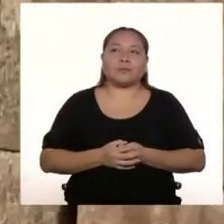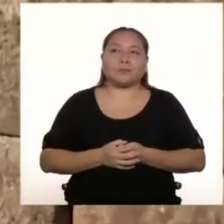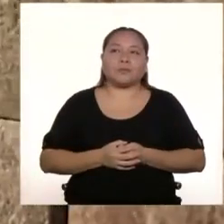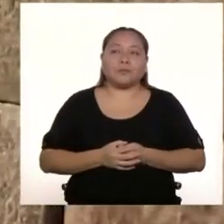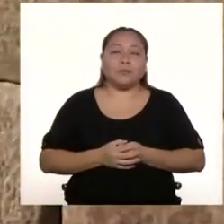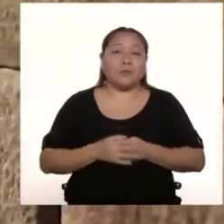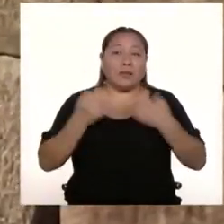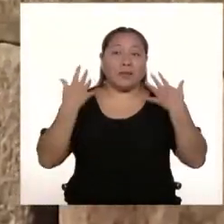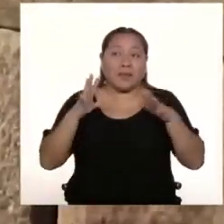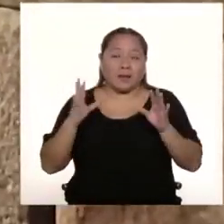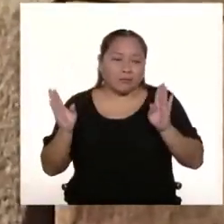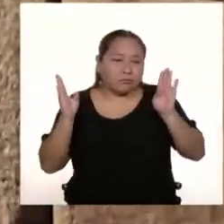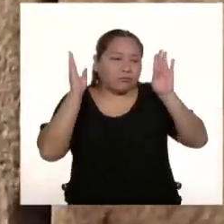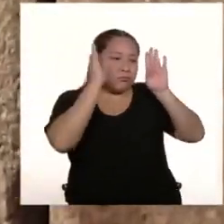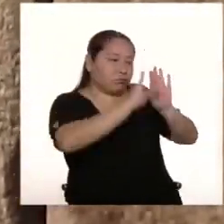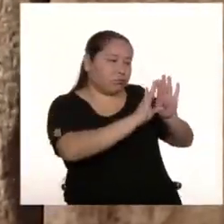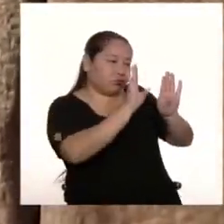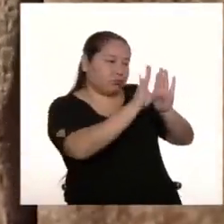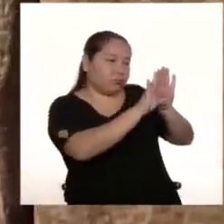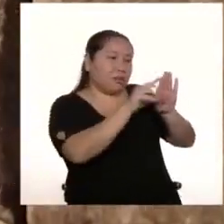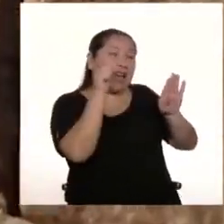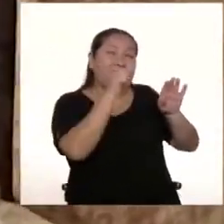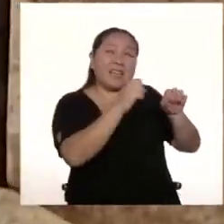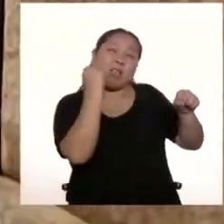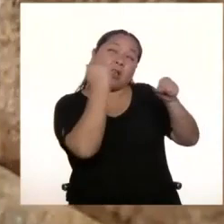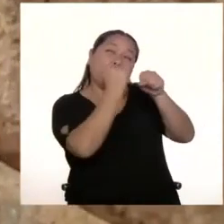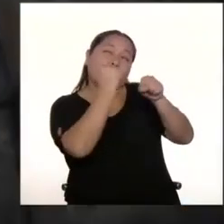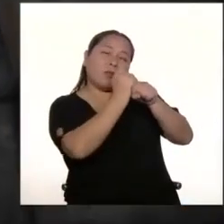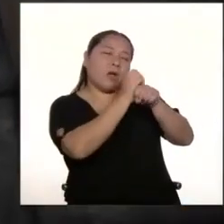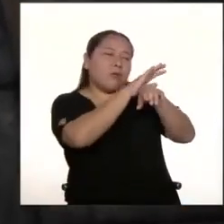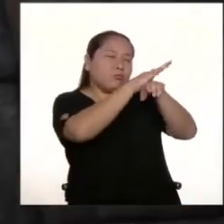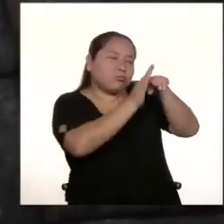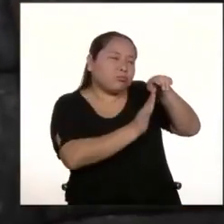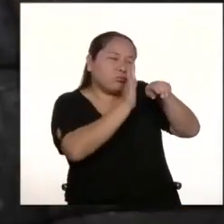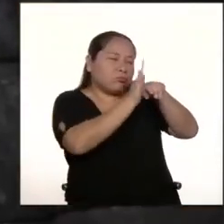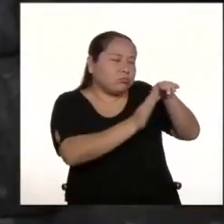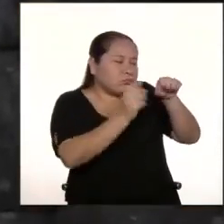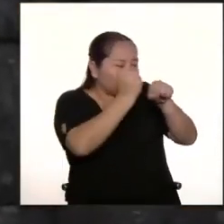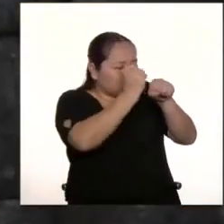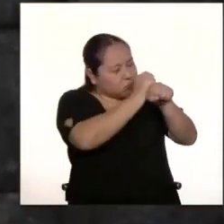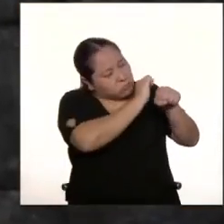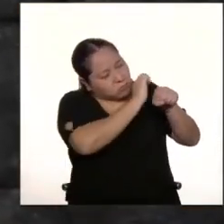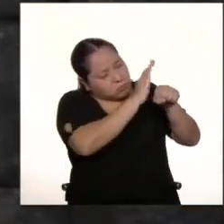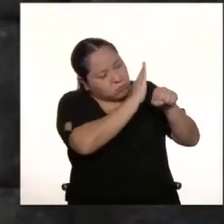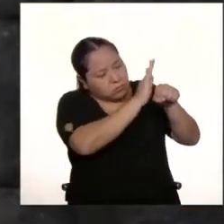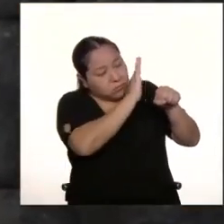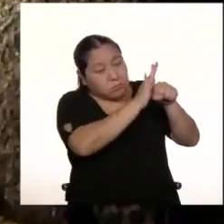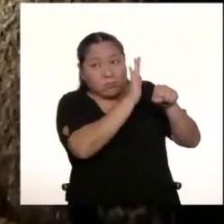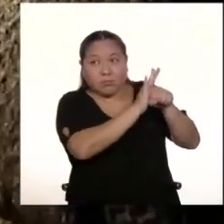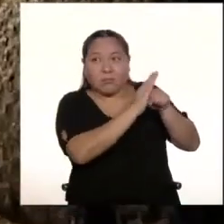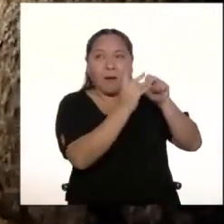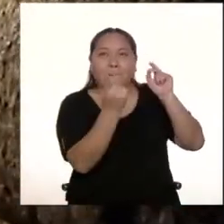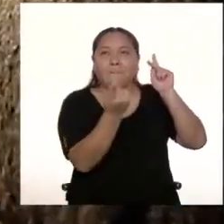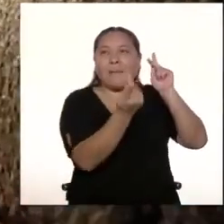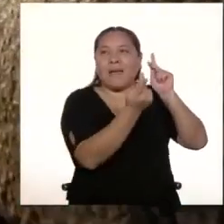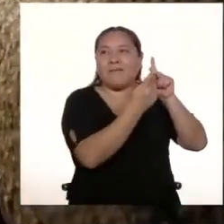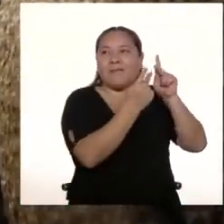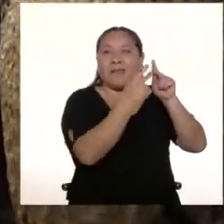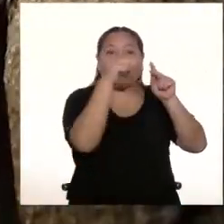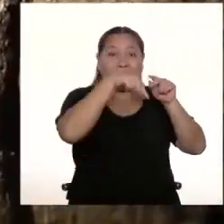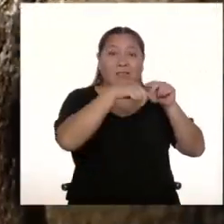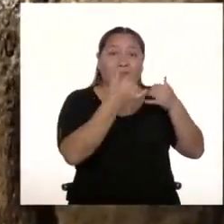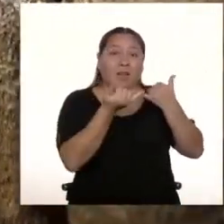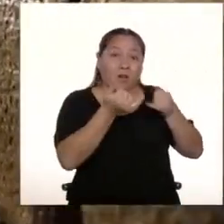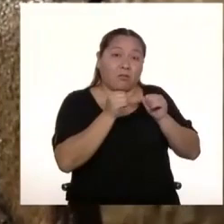Una vez en su lugar, se hacía un segundo corte, más fino y exacto, que le daba el acabado perfecto que perdura hasta